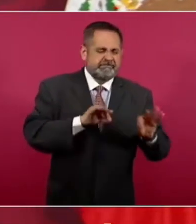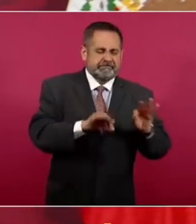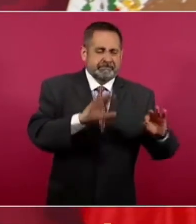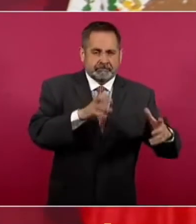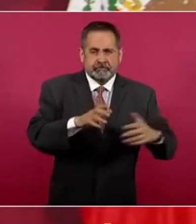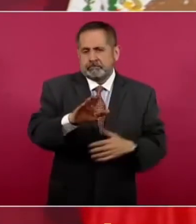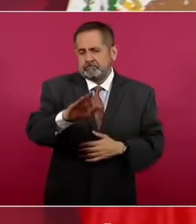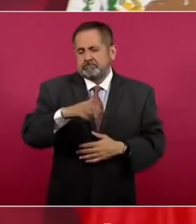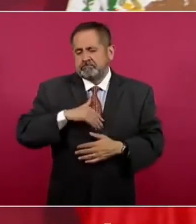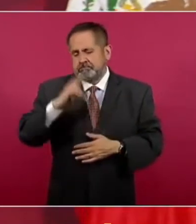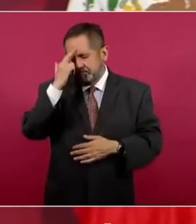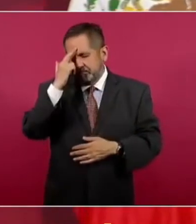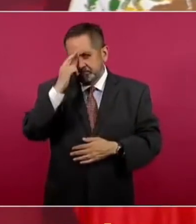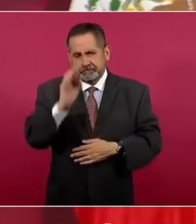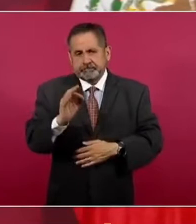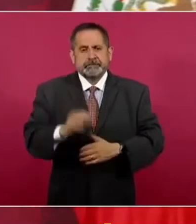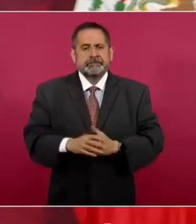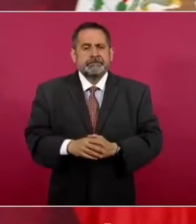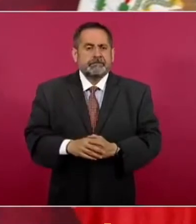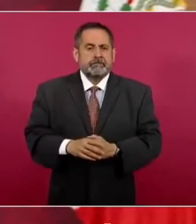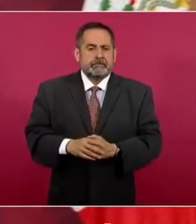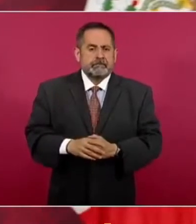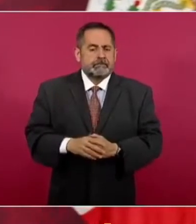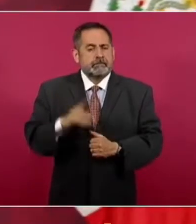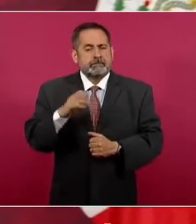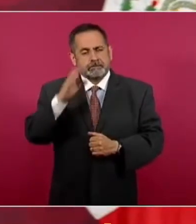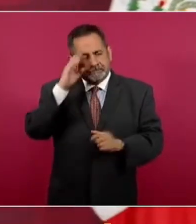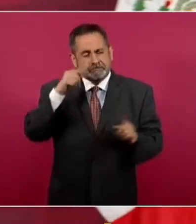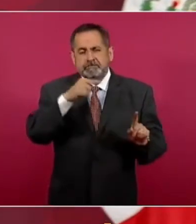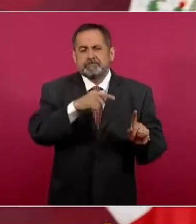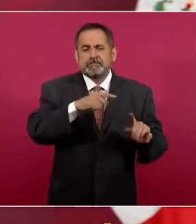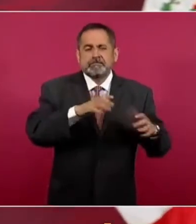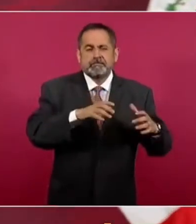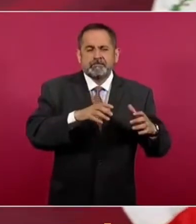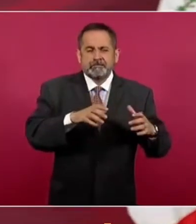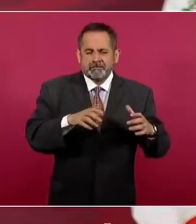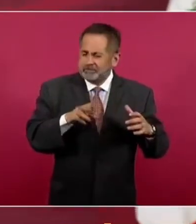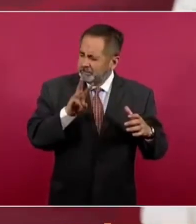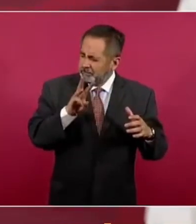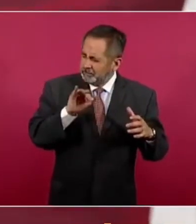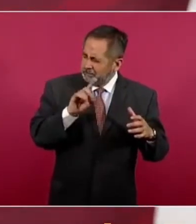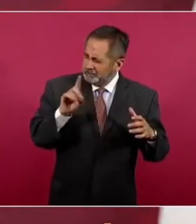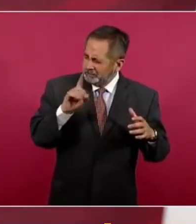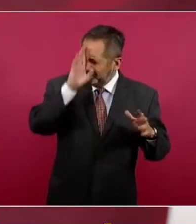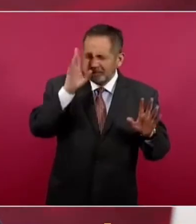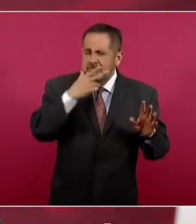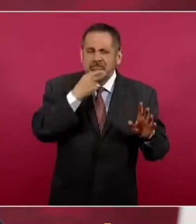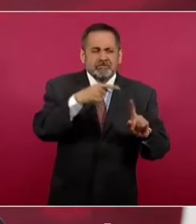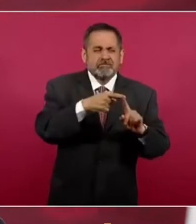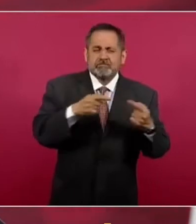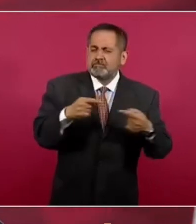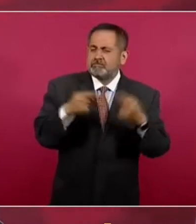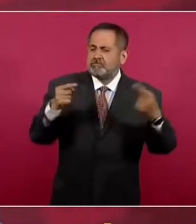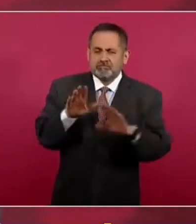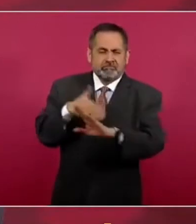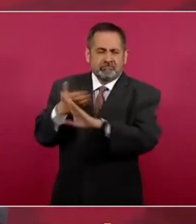Yo recuerdo que fue el señor Guaidó, uno de los opositores al